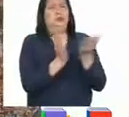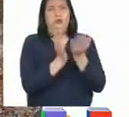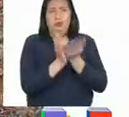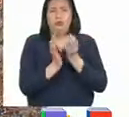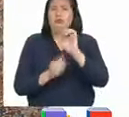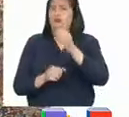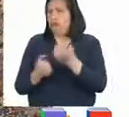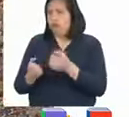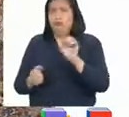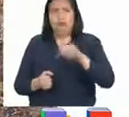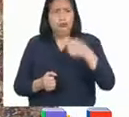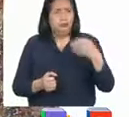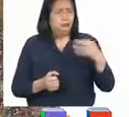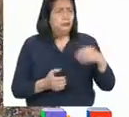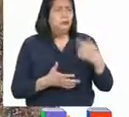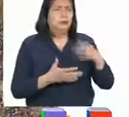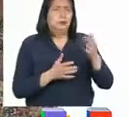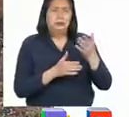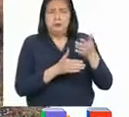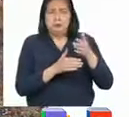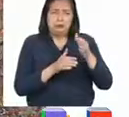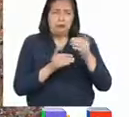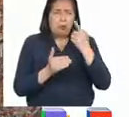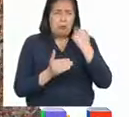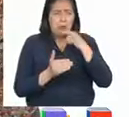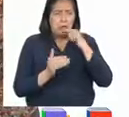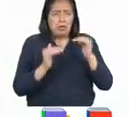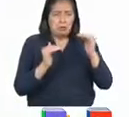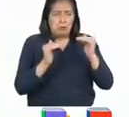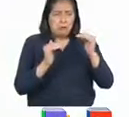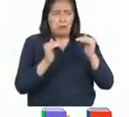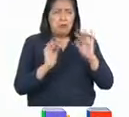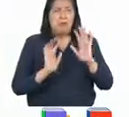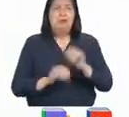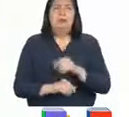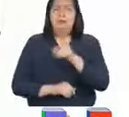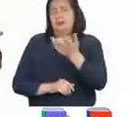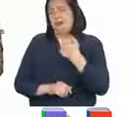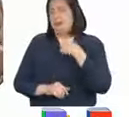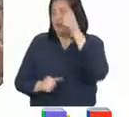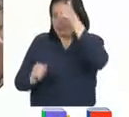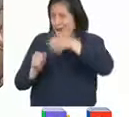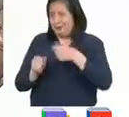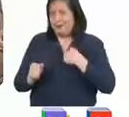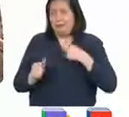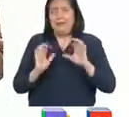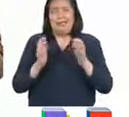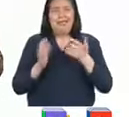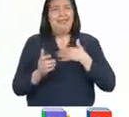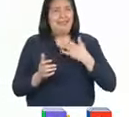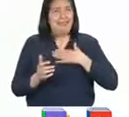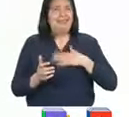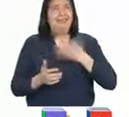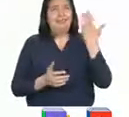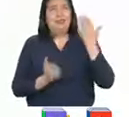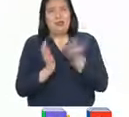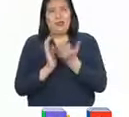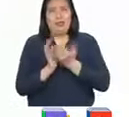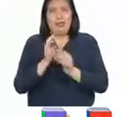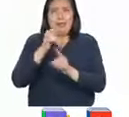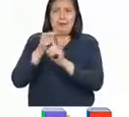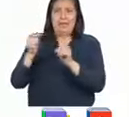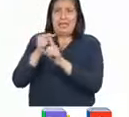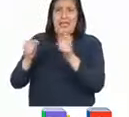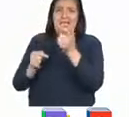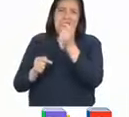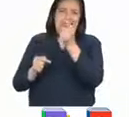colegios, donde casi siempre hay una distribución muy pareja entre varones y mujeres. De hecho, yo recuerdo que en mi salón de clase del colegio casi la